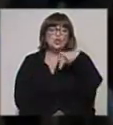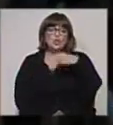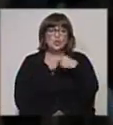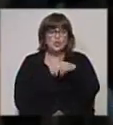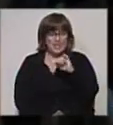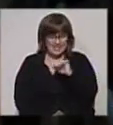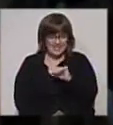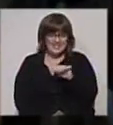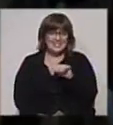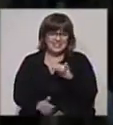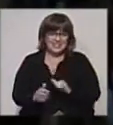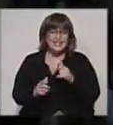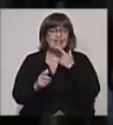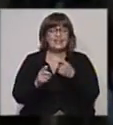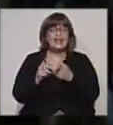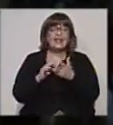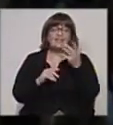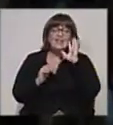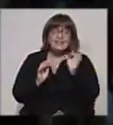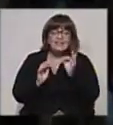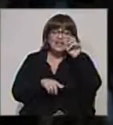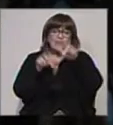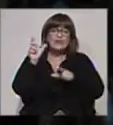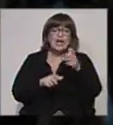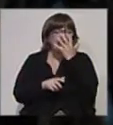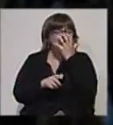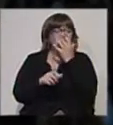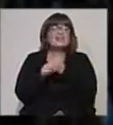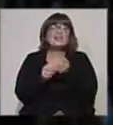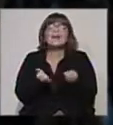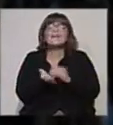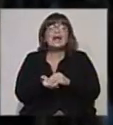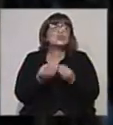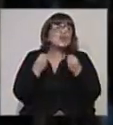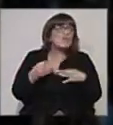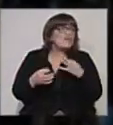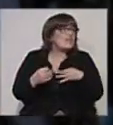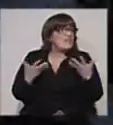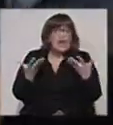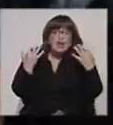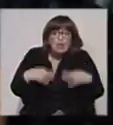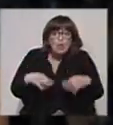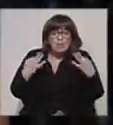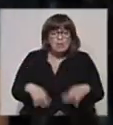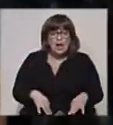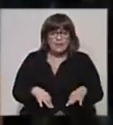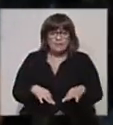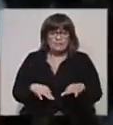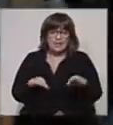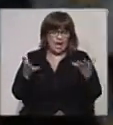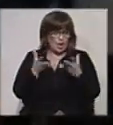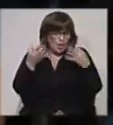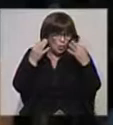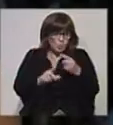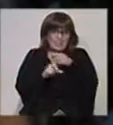está bueno conocer un poco de qué es lo que está sucediendo con los integrantes del carnaval con su vida normal y sobre todo ahora, que estamos promediando febrero y aquellos, por ejemplo, que